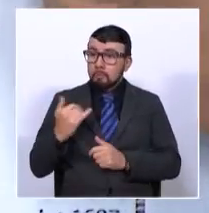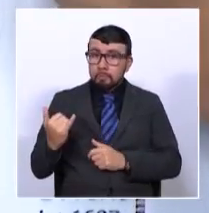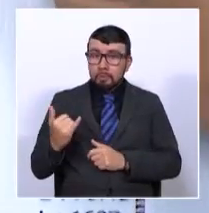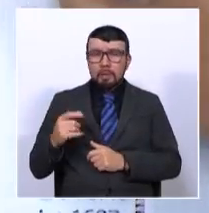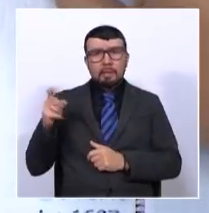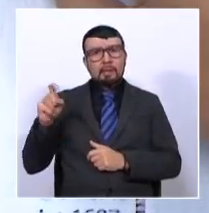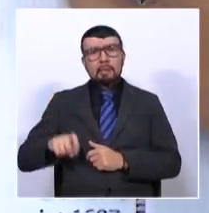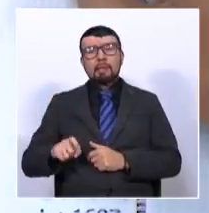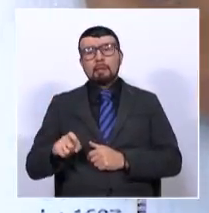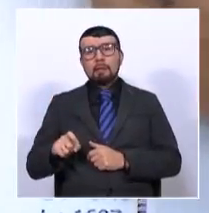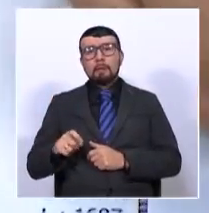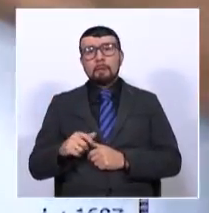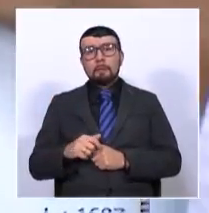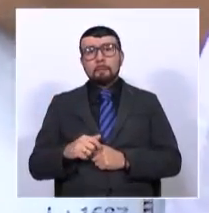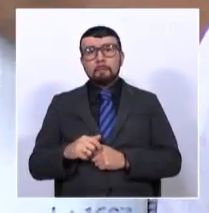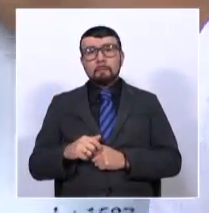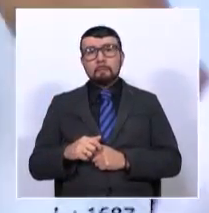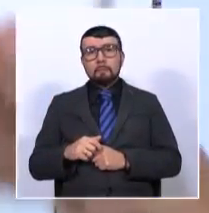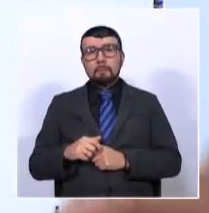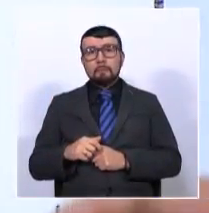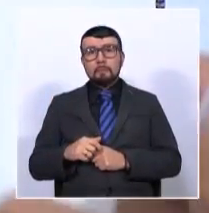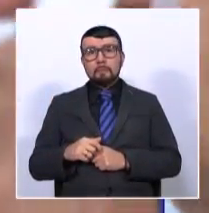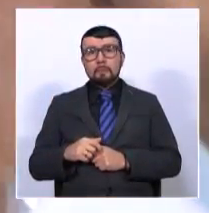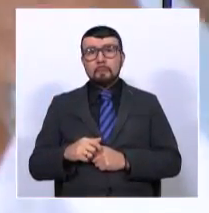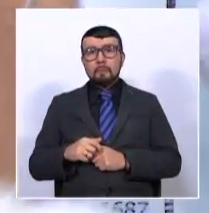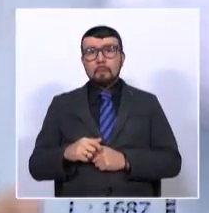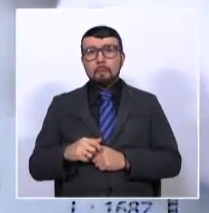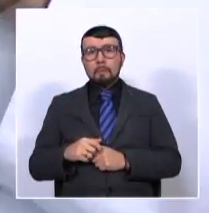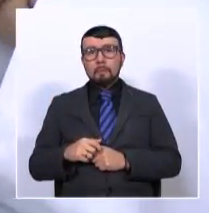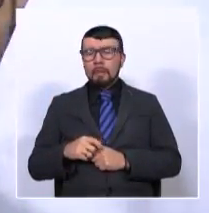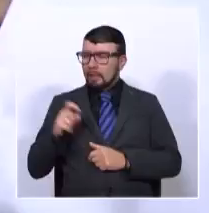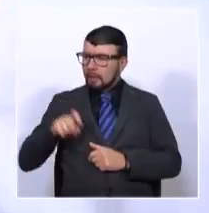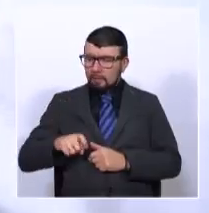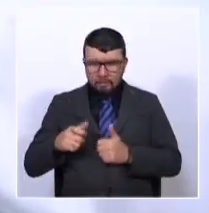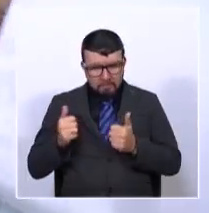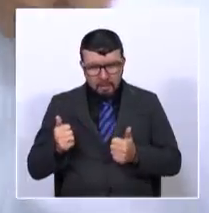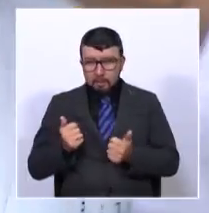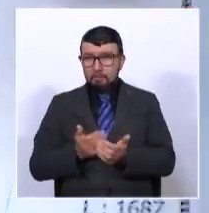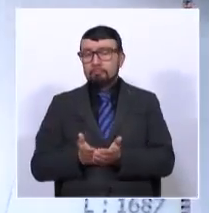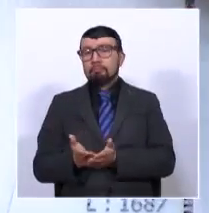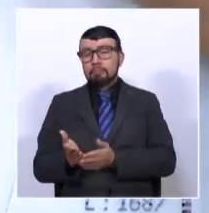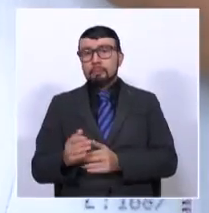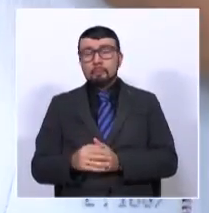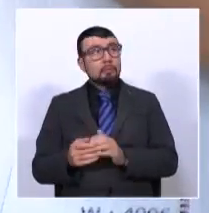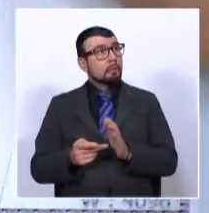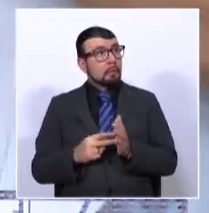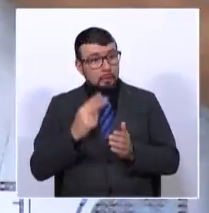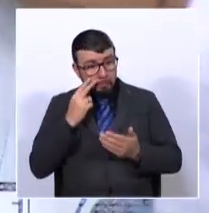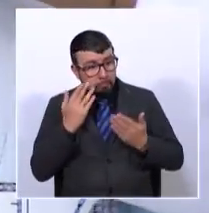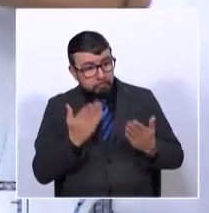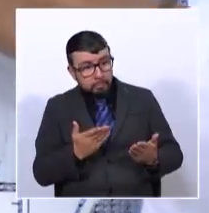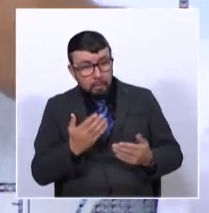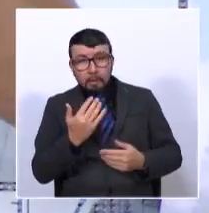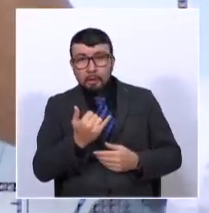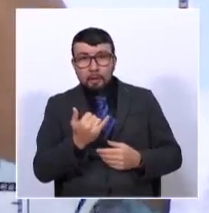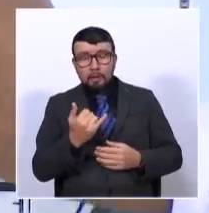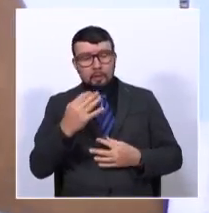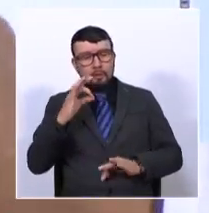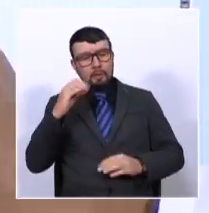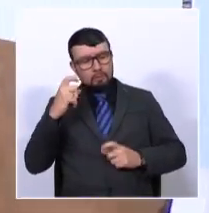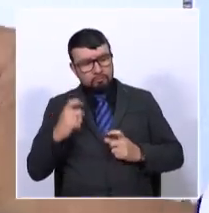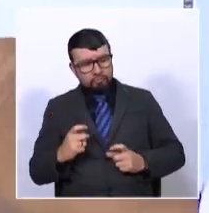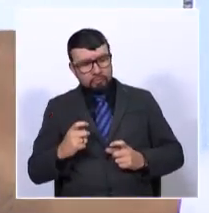mantenerse en buena función. Entonces, vemos acá la radiografía y estas son las